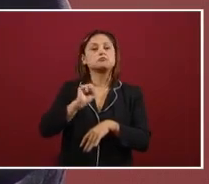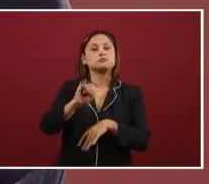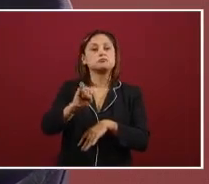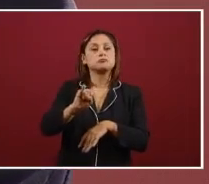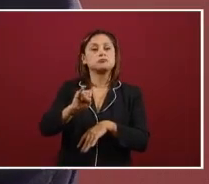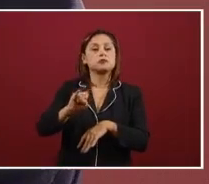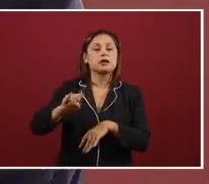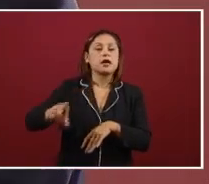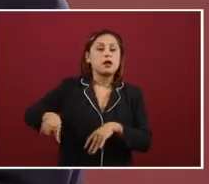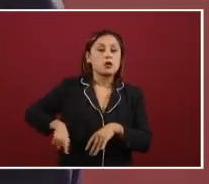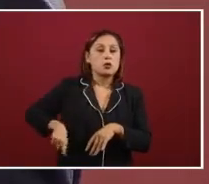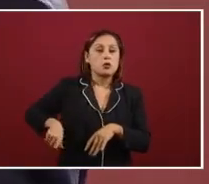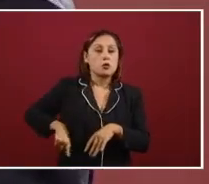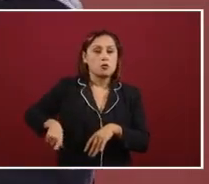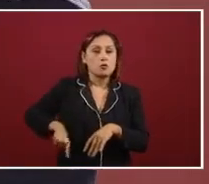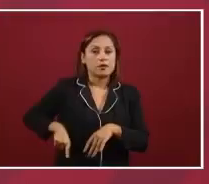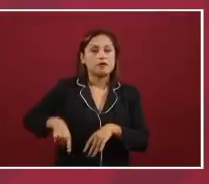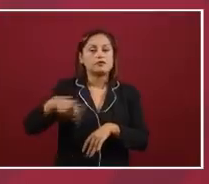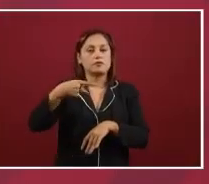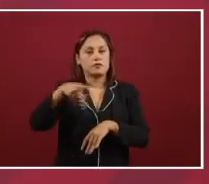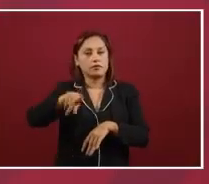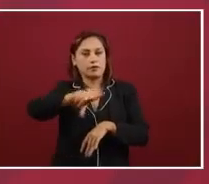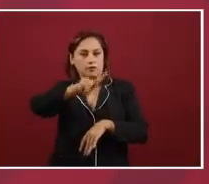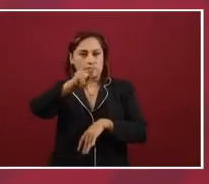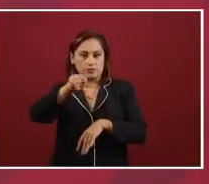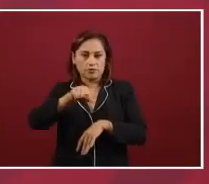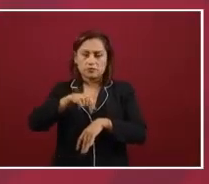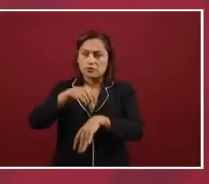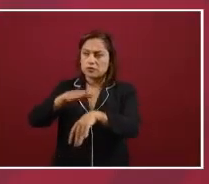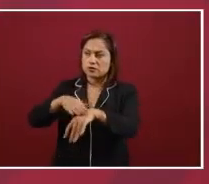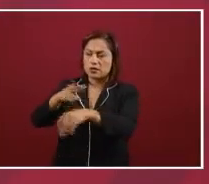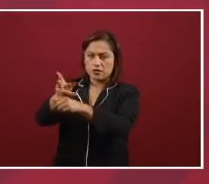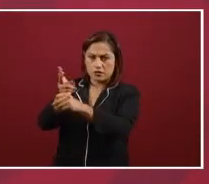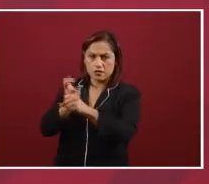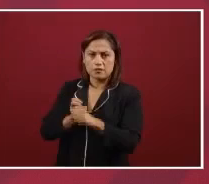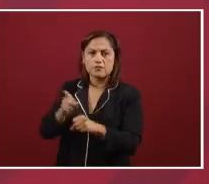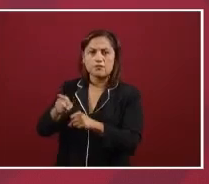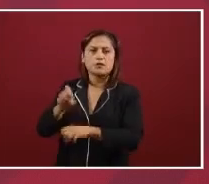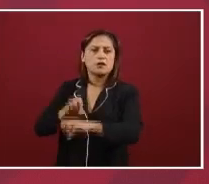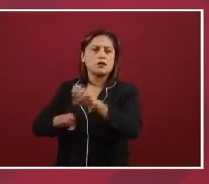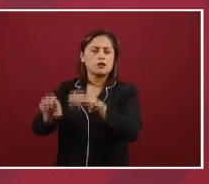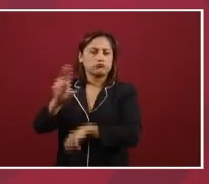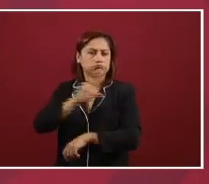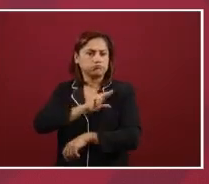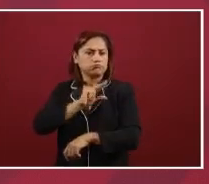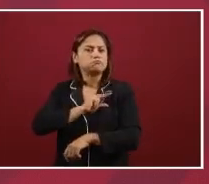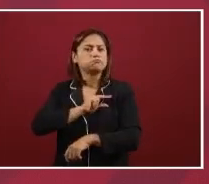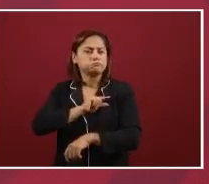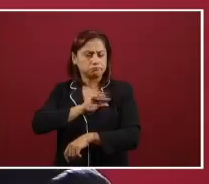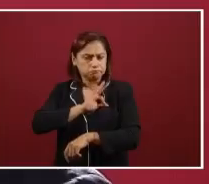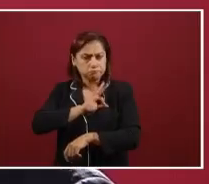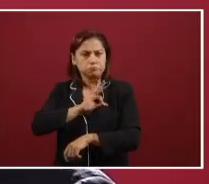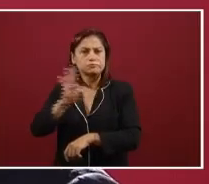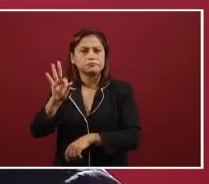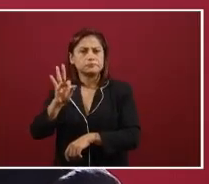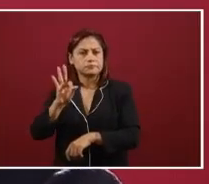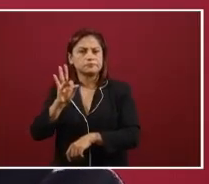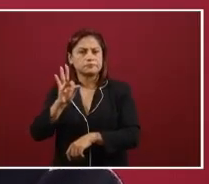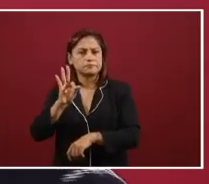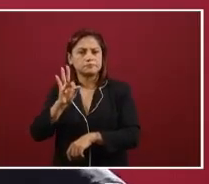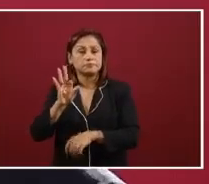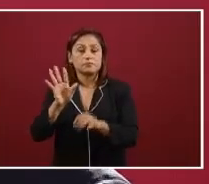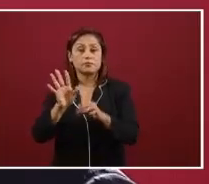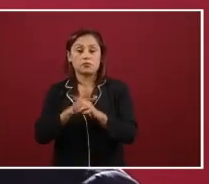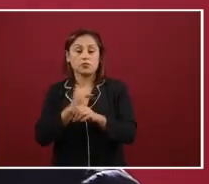del gobierno, pero se va a invitar a participar también a la iniciativa privada, porque se está